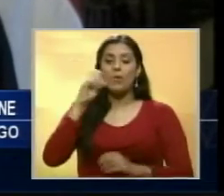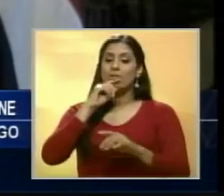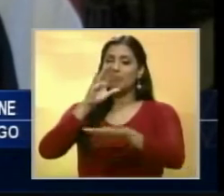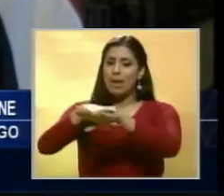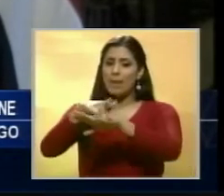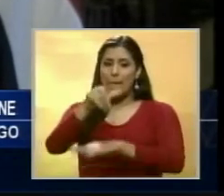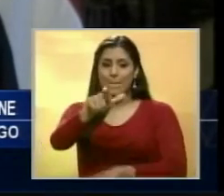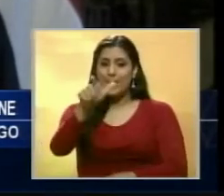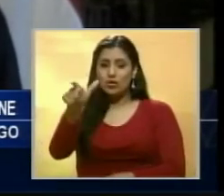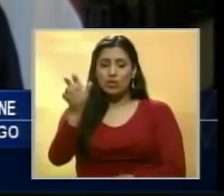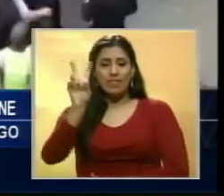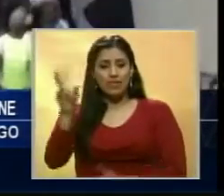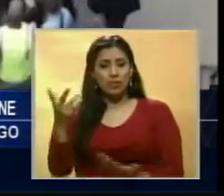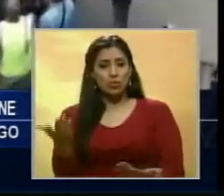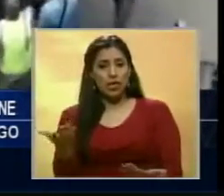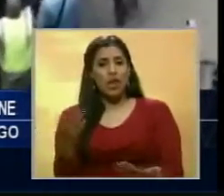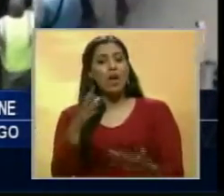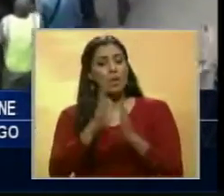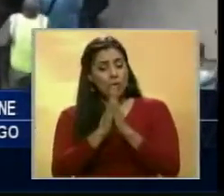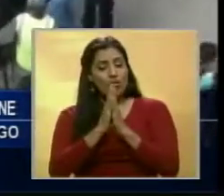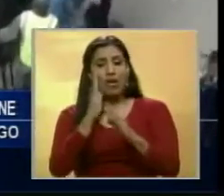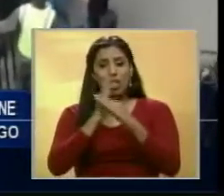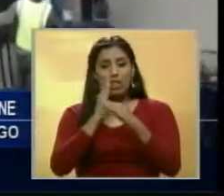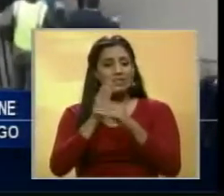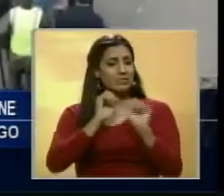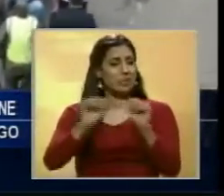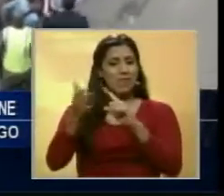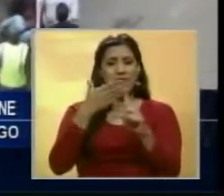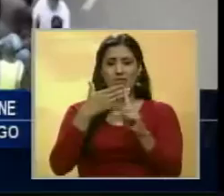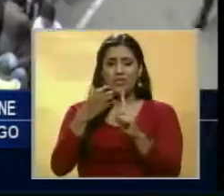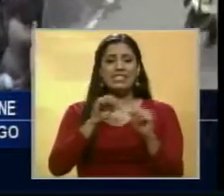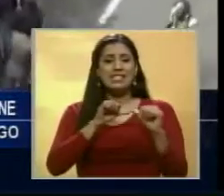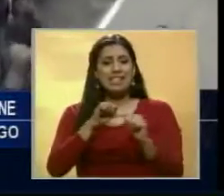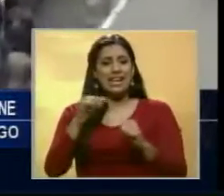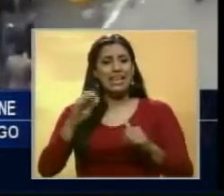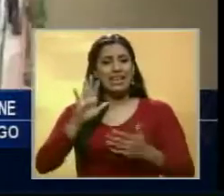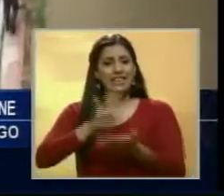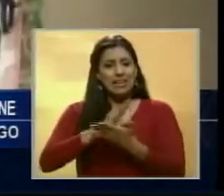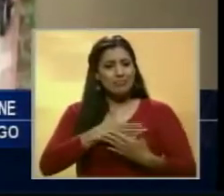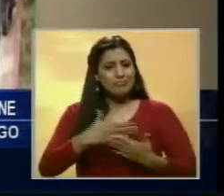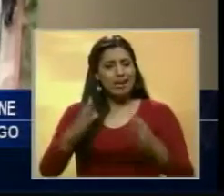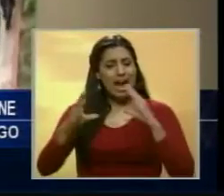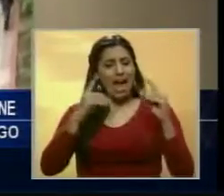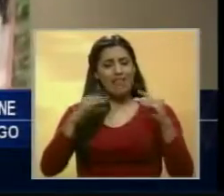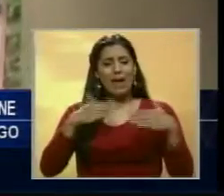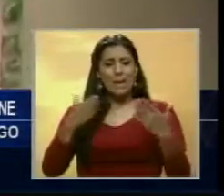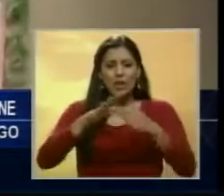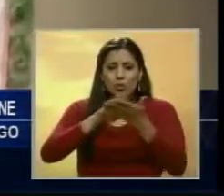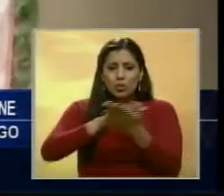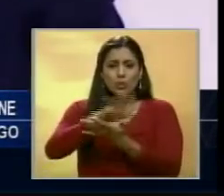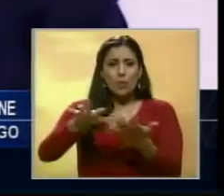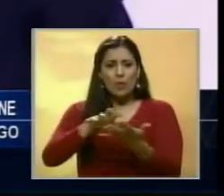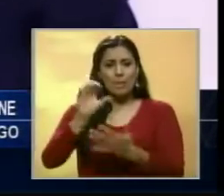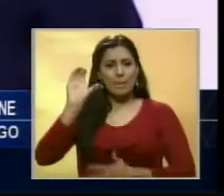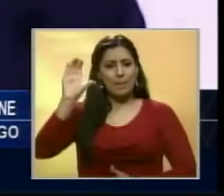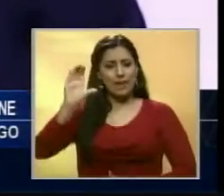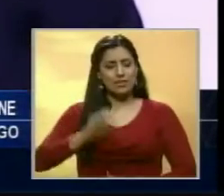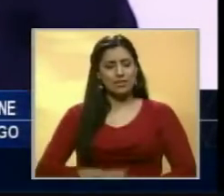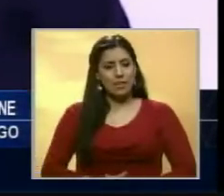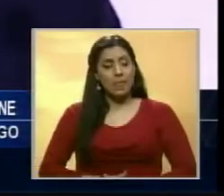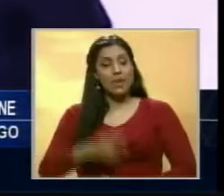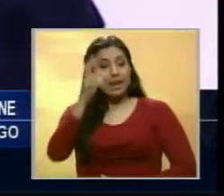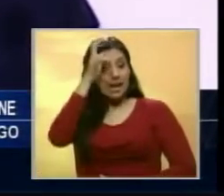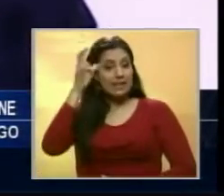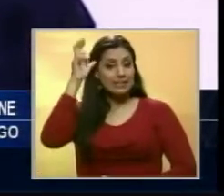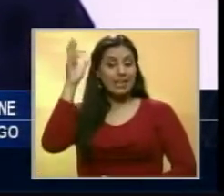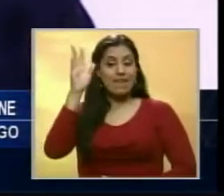a los ciudadanos venezolanos para repudiar la violencia y mantener una actitud dispuesta a dialogar para solventar la situación del país. La